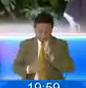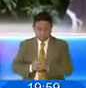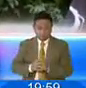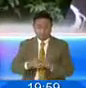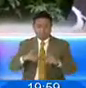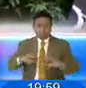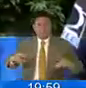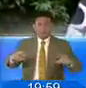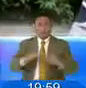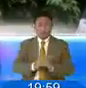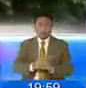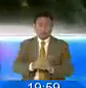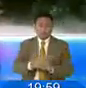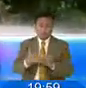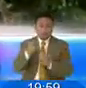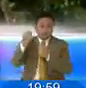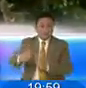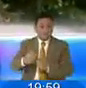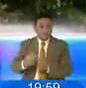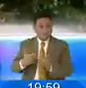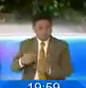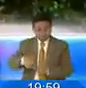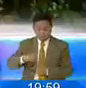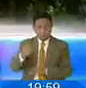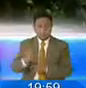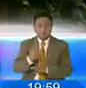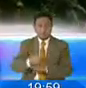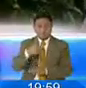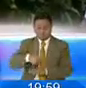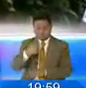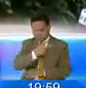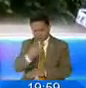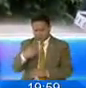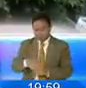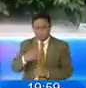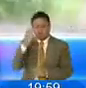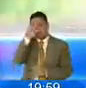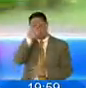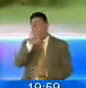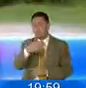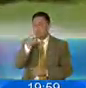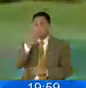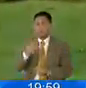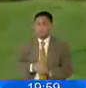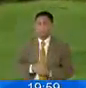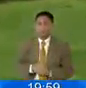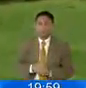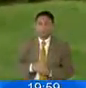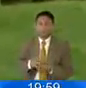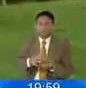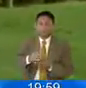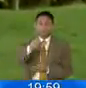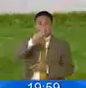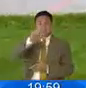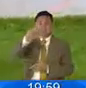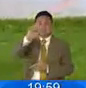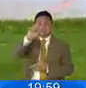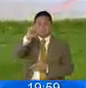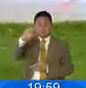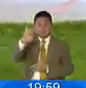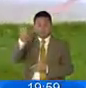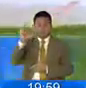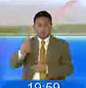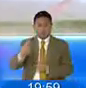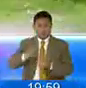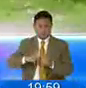natural de pesca y todo eso. Es la primera vez en mi vida que hago eso y está muy lindo, muy hermoso. La parroquia rural de Yoa está ubicada al suroriente